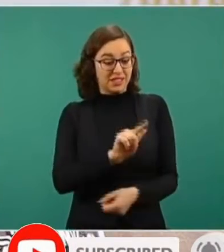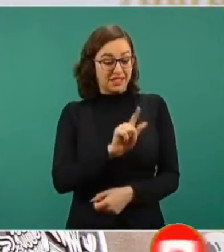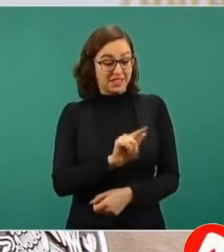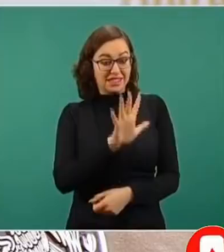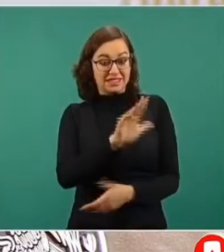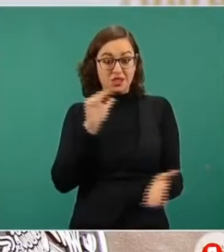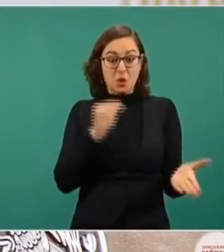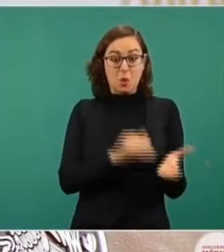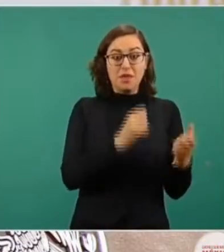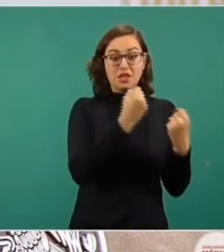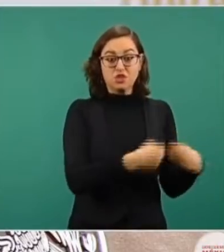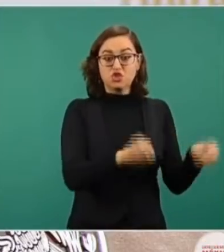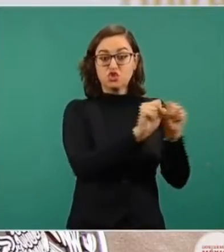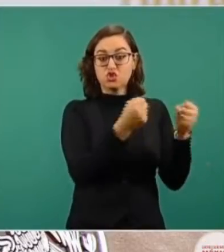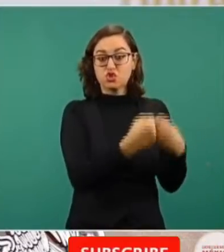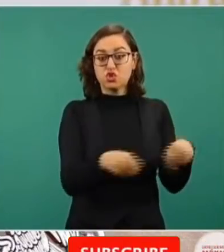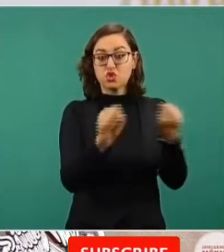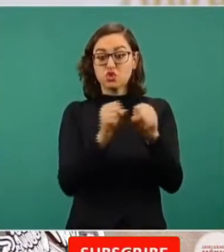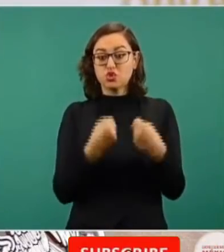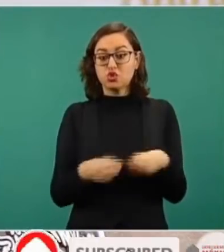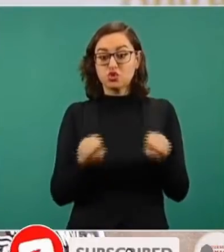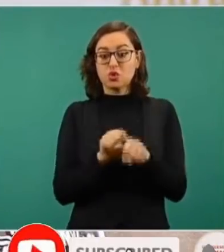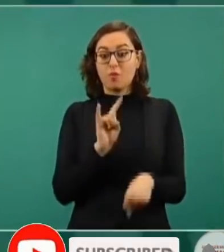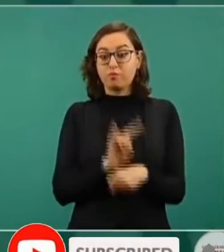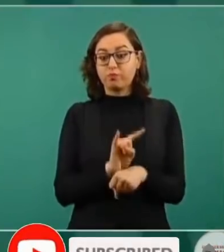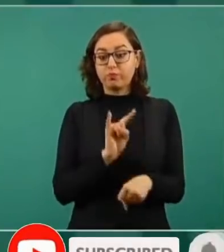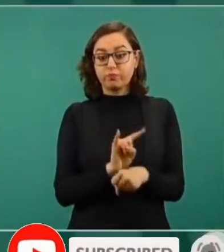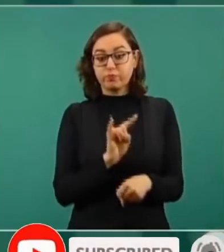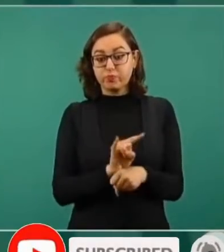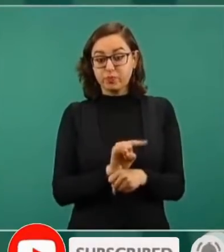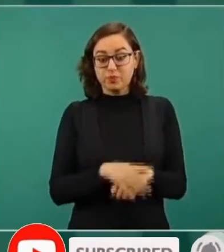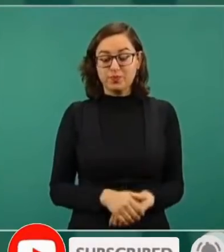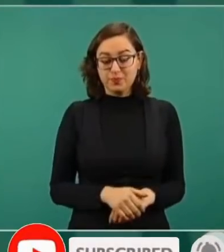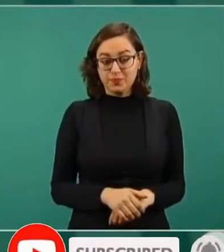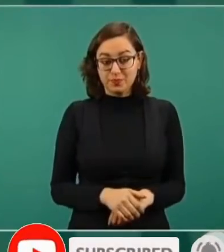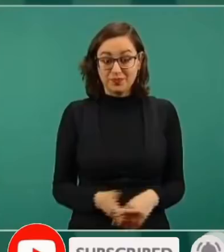75.656 socios clientes, socios de paga,